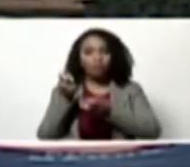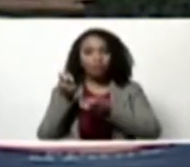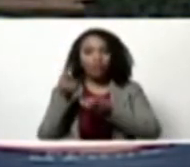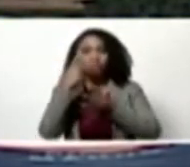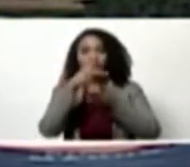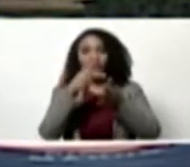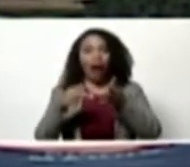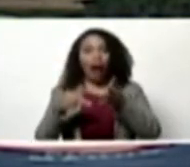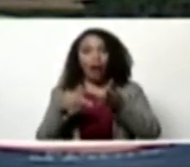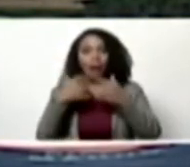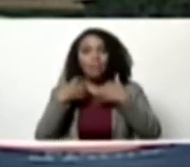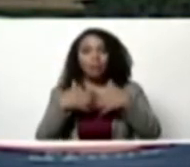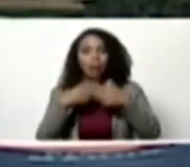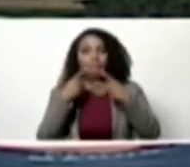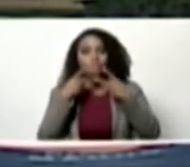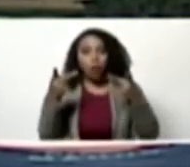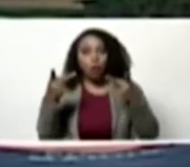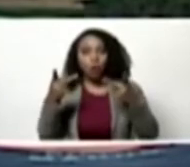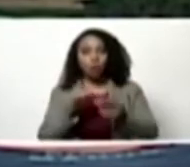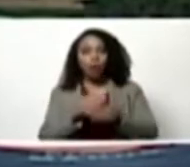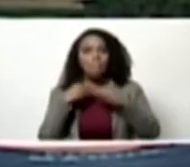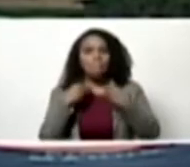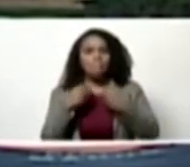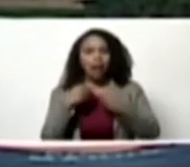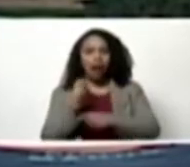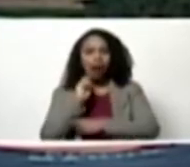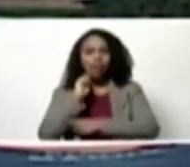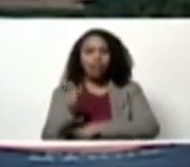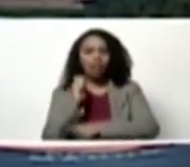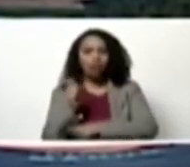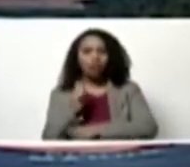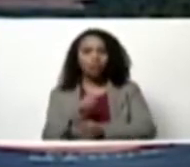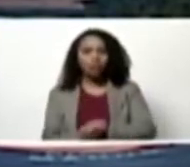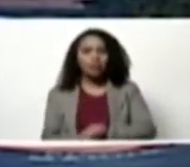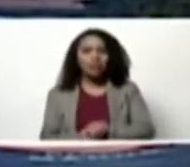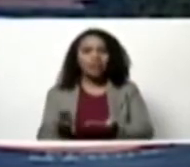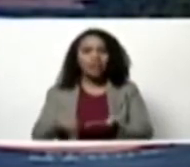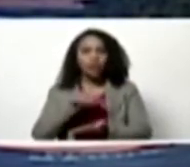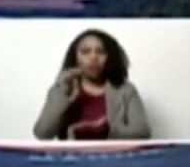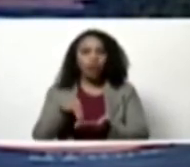varias empresas públicas para la inversión nacional